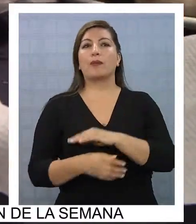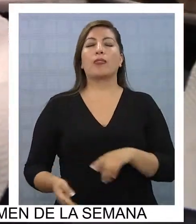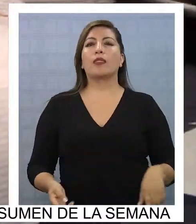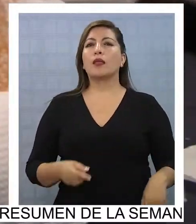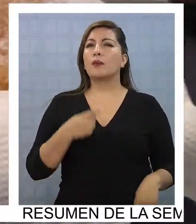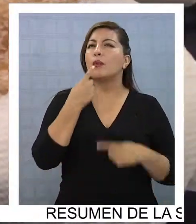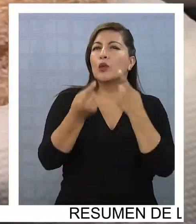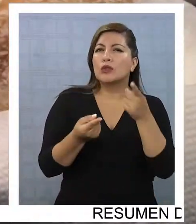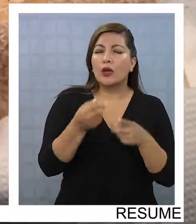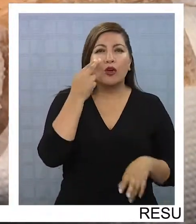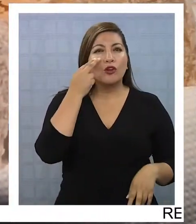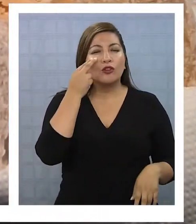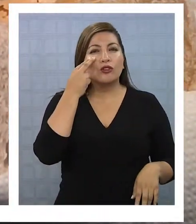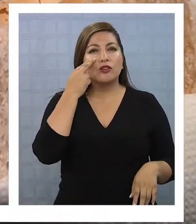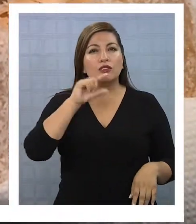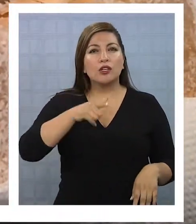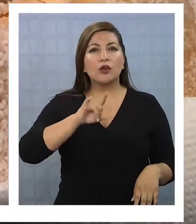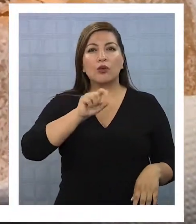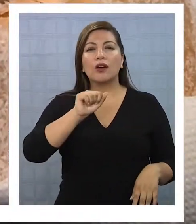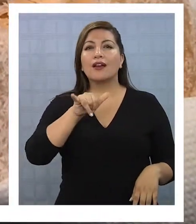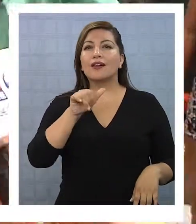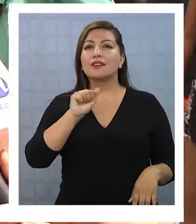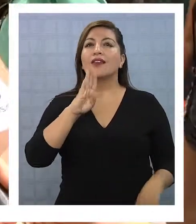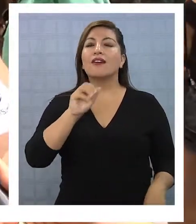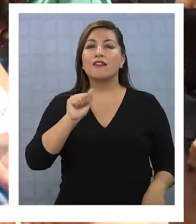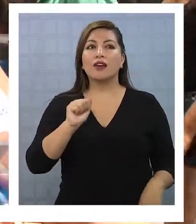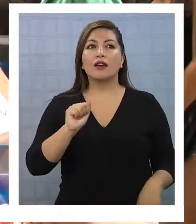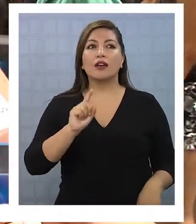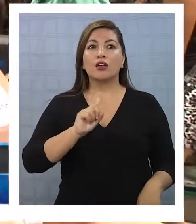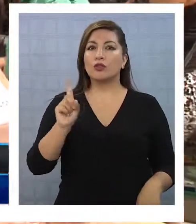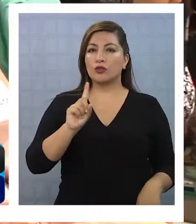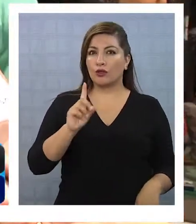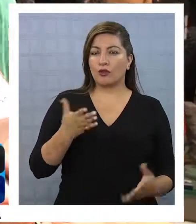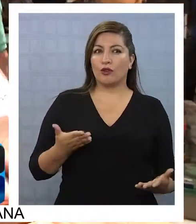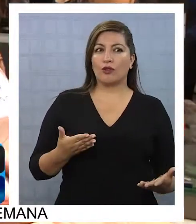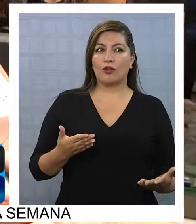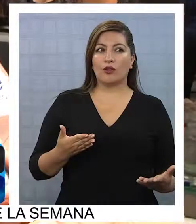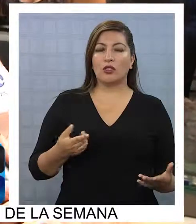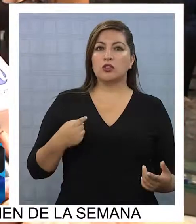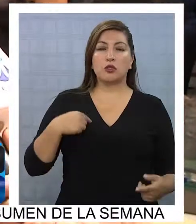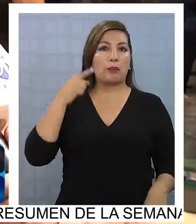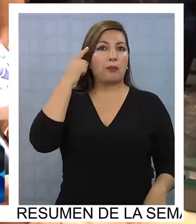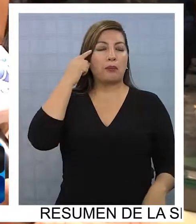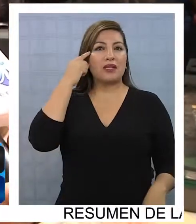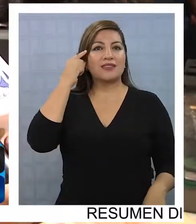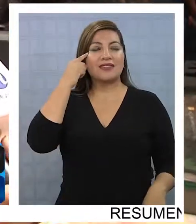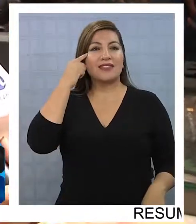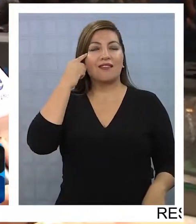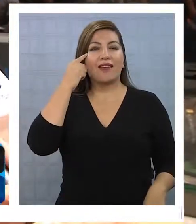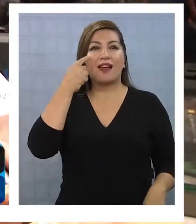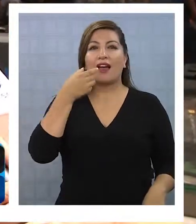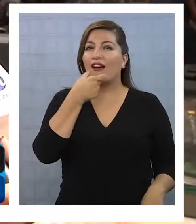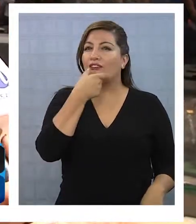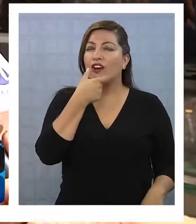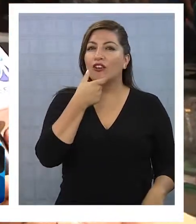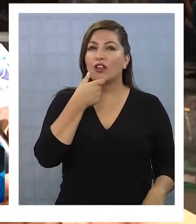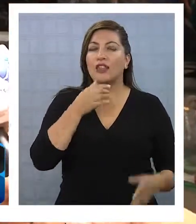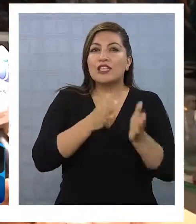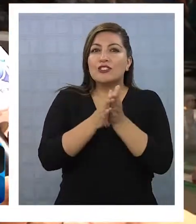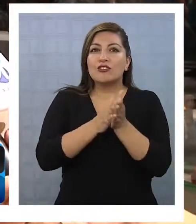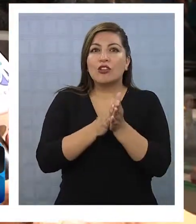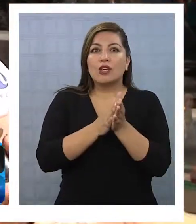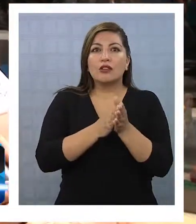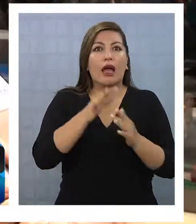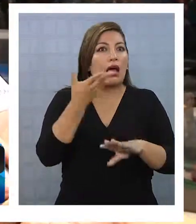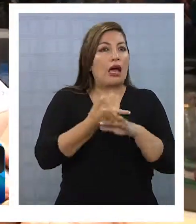El jugo de man, el jugo de guayaba en este caso. El guayaba me sé que es uno de mejores. Yo juraba que los alfajores de aquí eran de chocolate, andaba buscando y no,